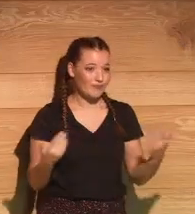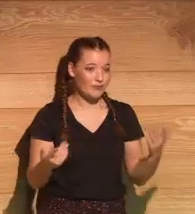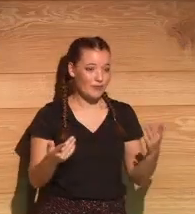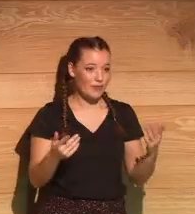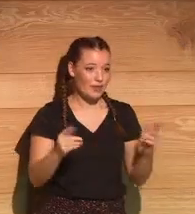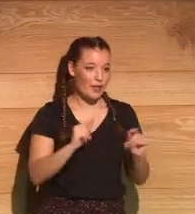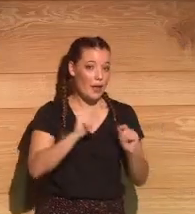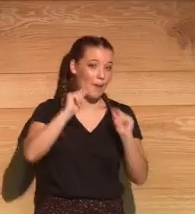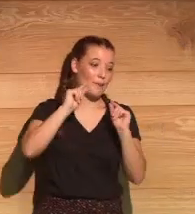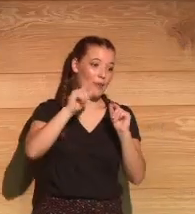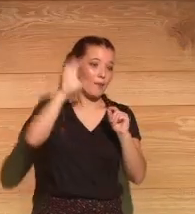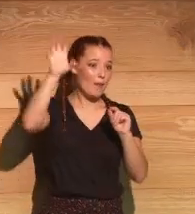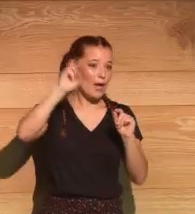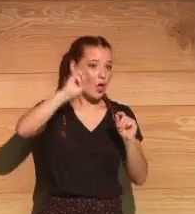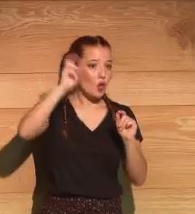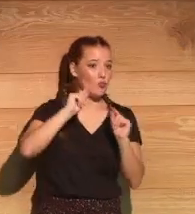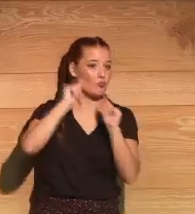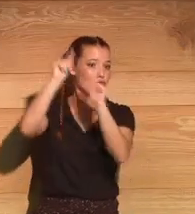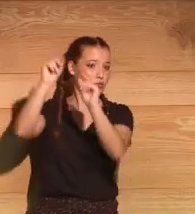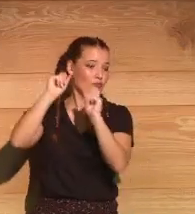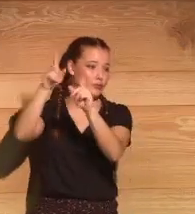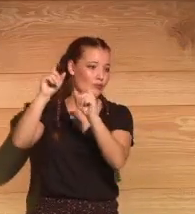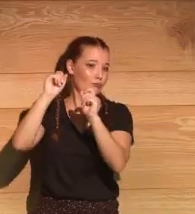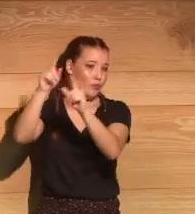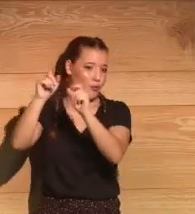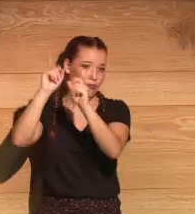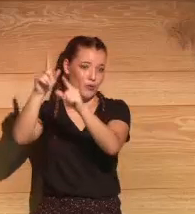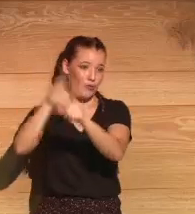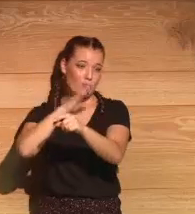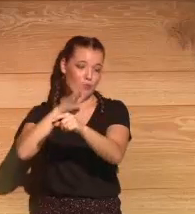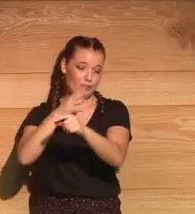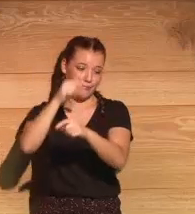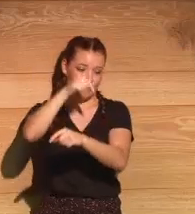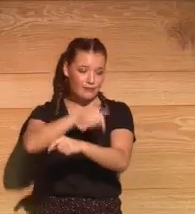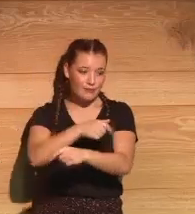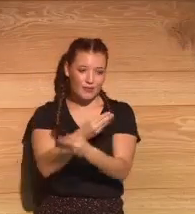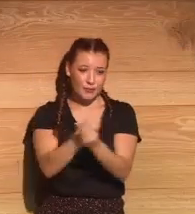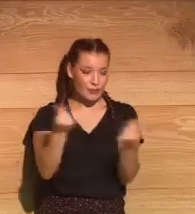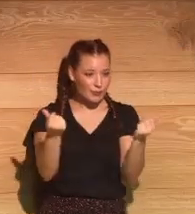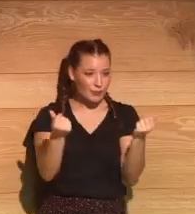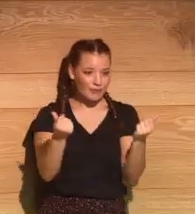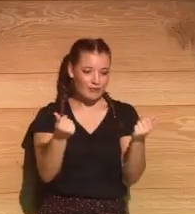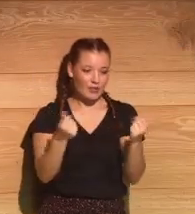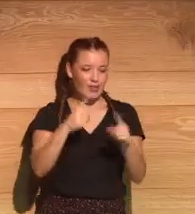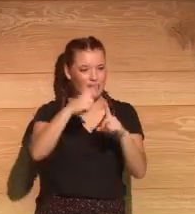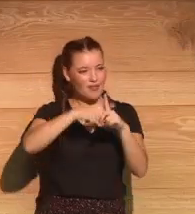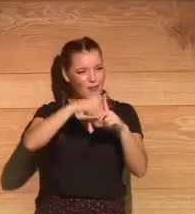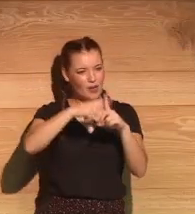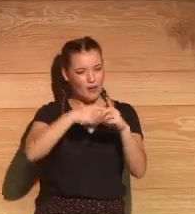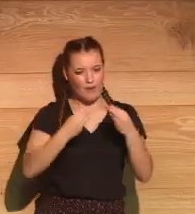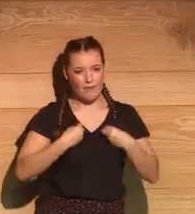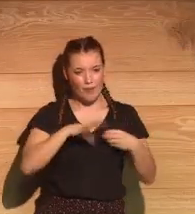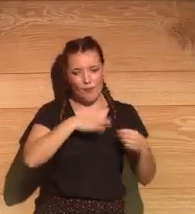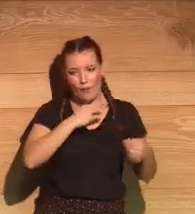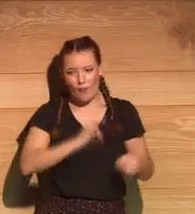emigración bestial porque hay países que se deshacen, lo que va a haber es una temperatura donde la vida no sea posible, ¿no? Entonces,